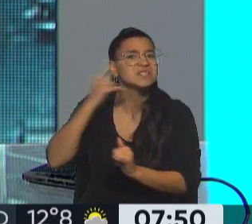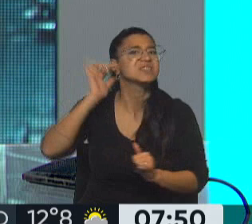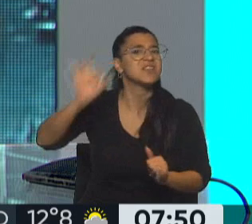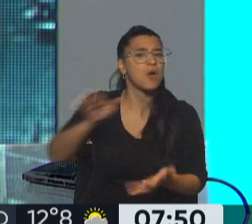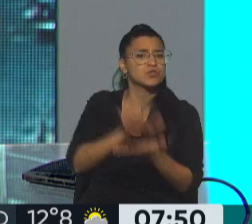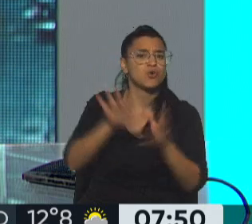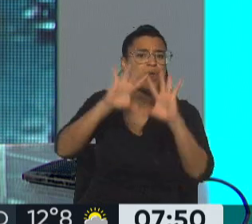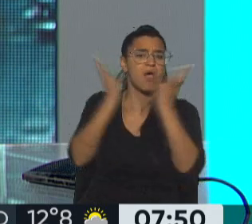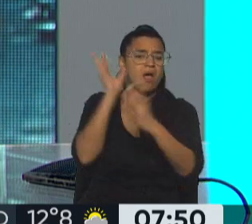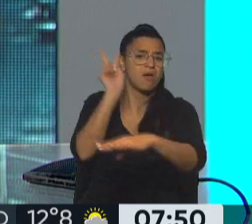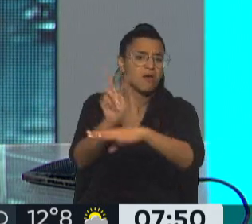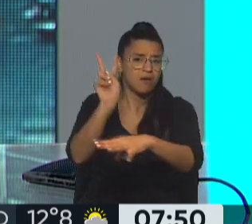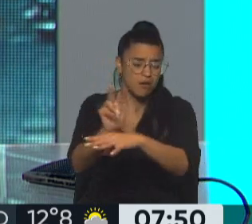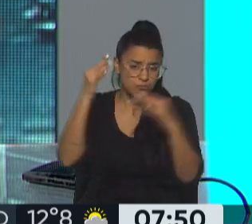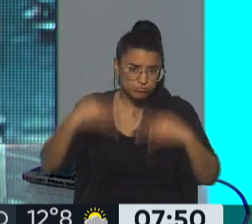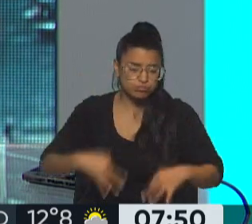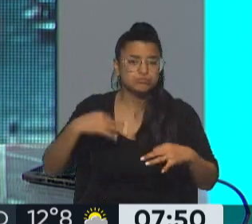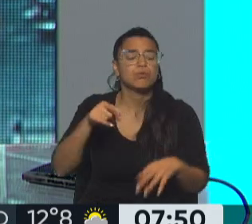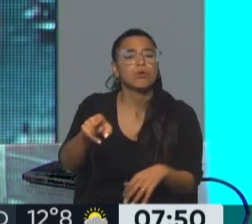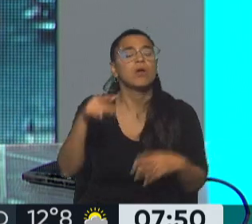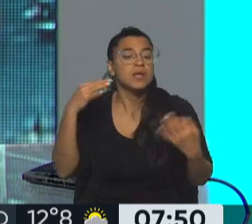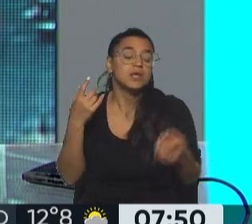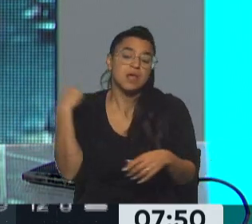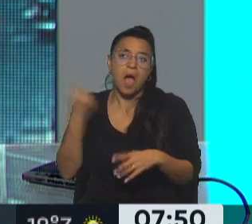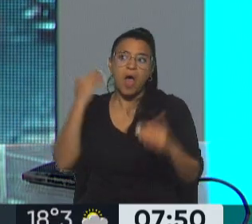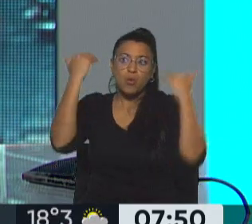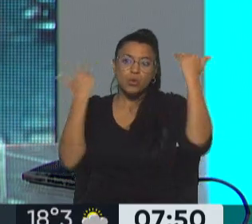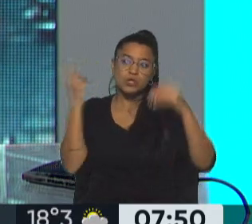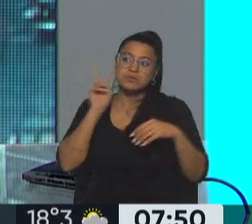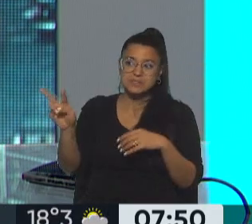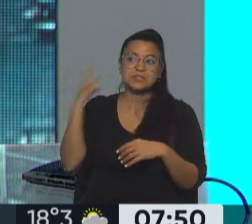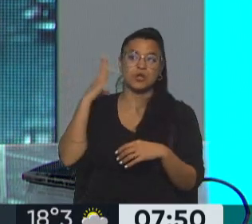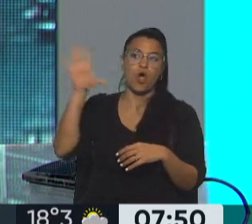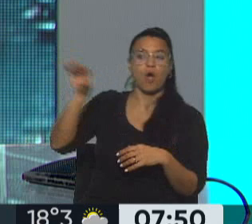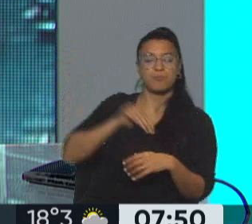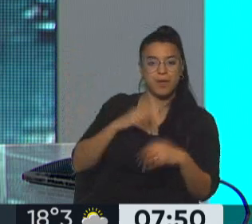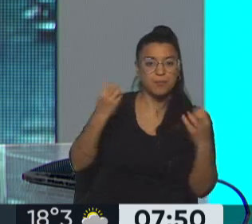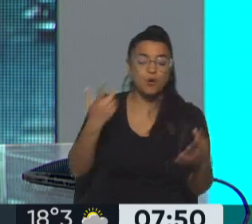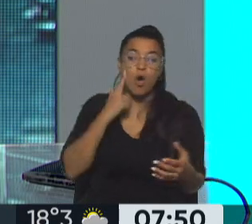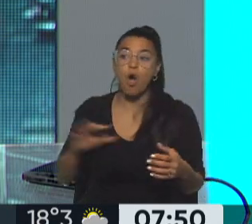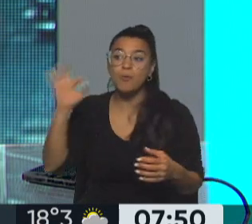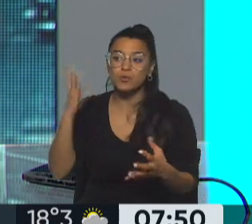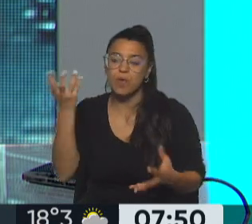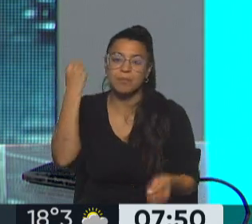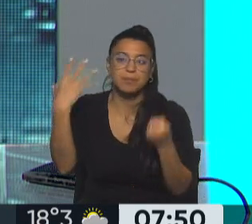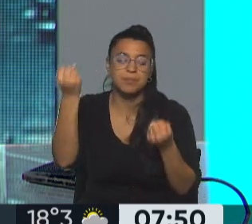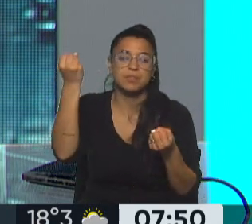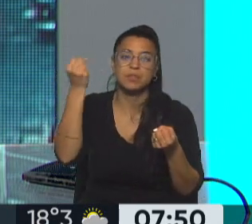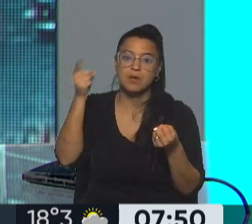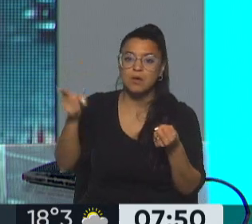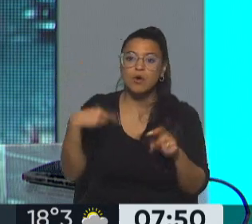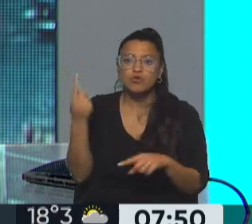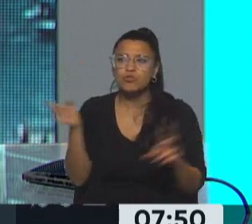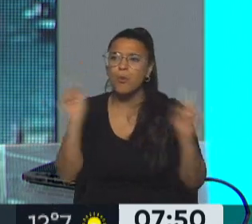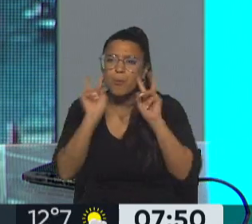del cuidado ambiental son un faro muchas veces para los adultos Porque detectan además donde otros sólo ven